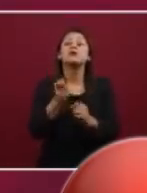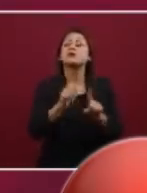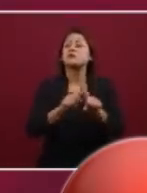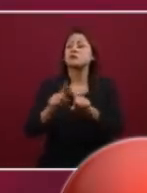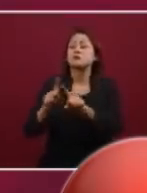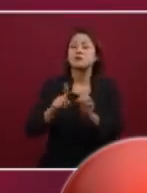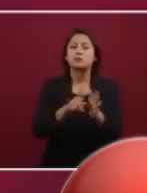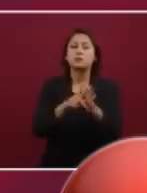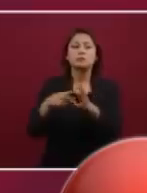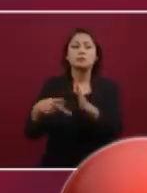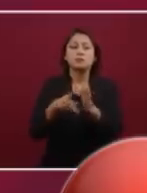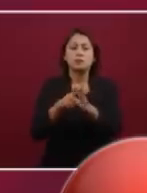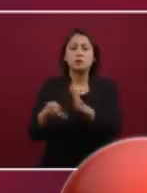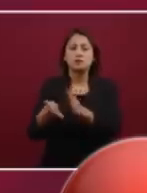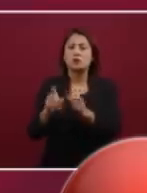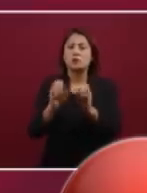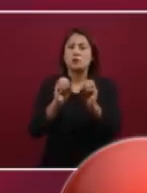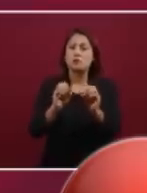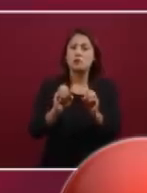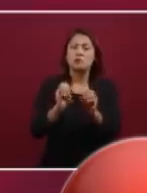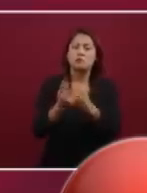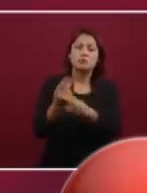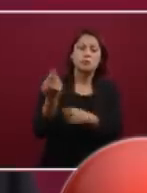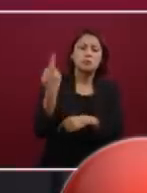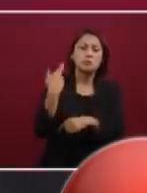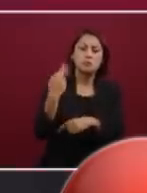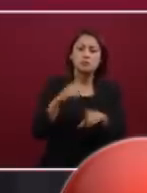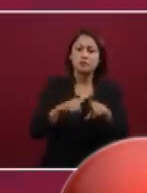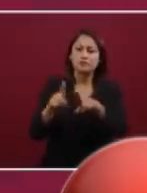información para